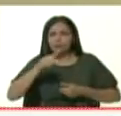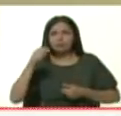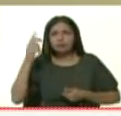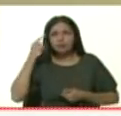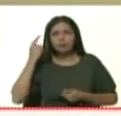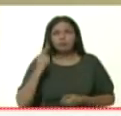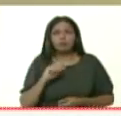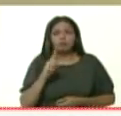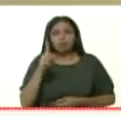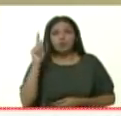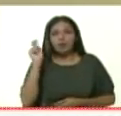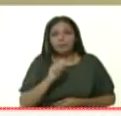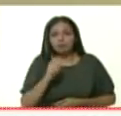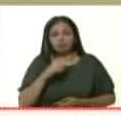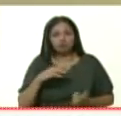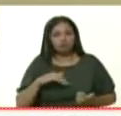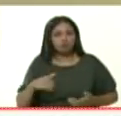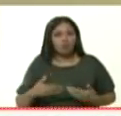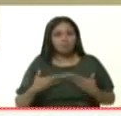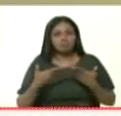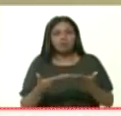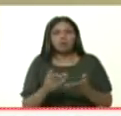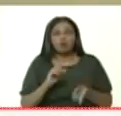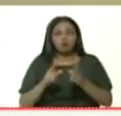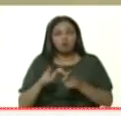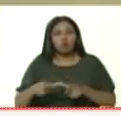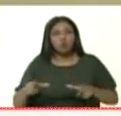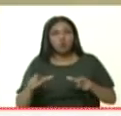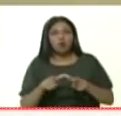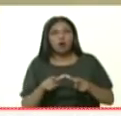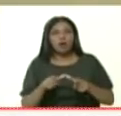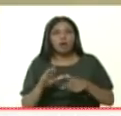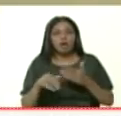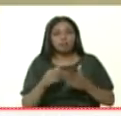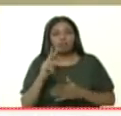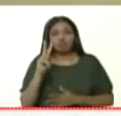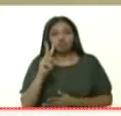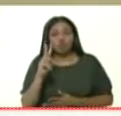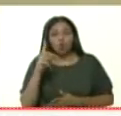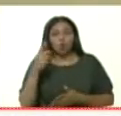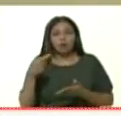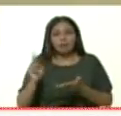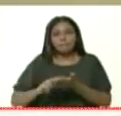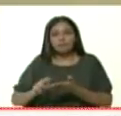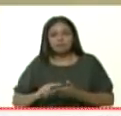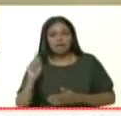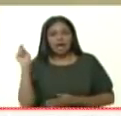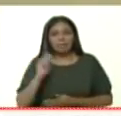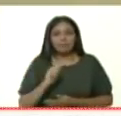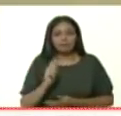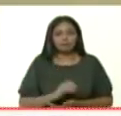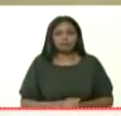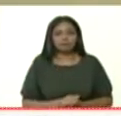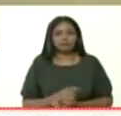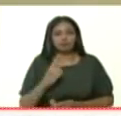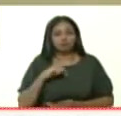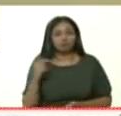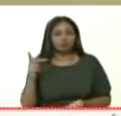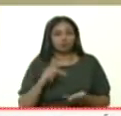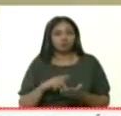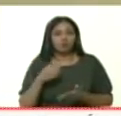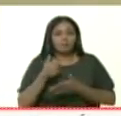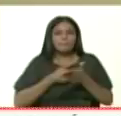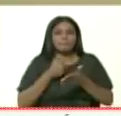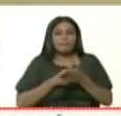Por lo menos una vez al mes. En algunos lugares llegamos a llevarlo dos veces al mes. Ahora estamos nosotros